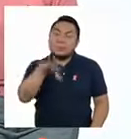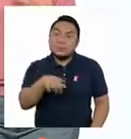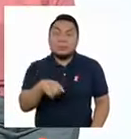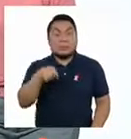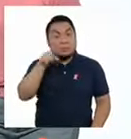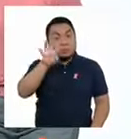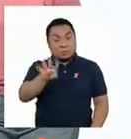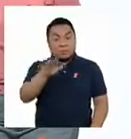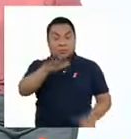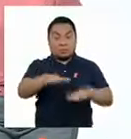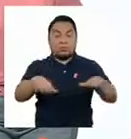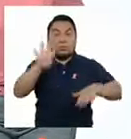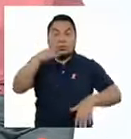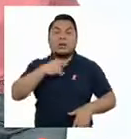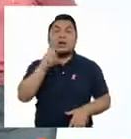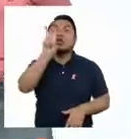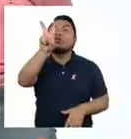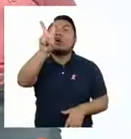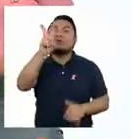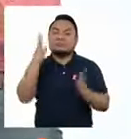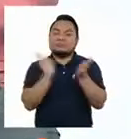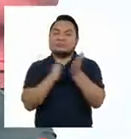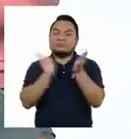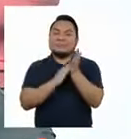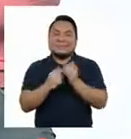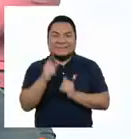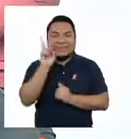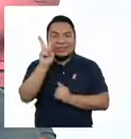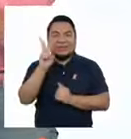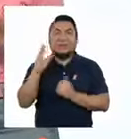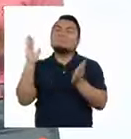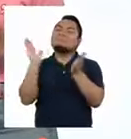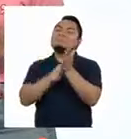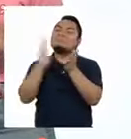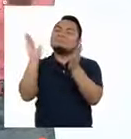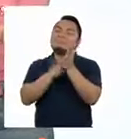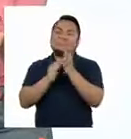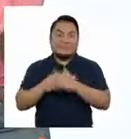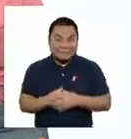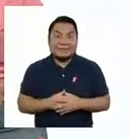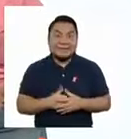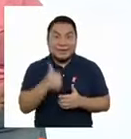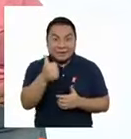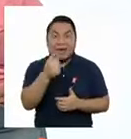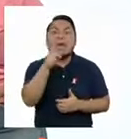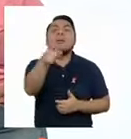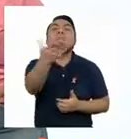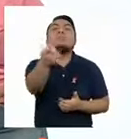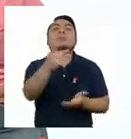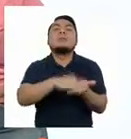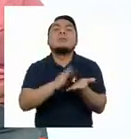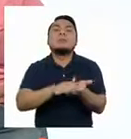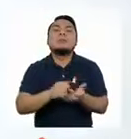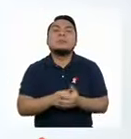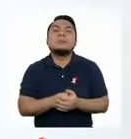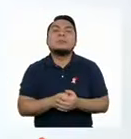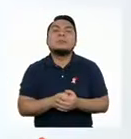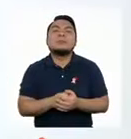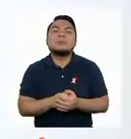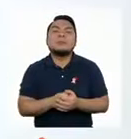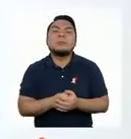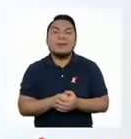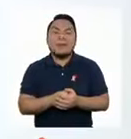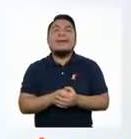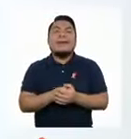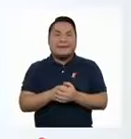los niños de 4 años dan 2 palmadas. Así. Ahora les toca a ustedes.